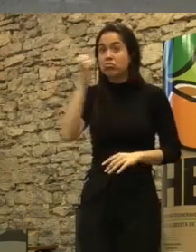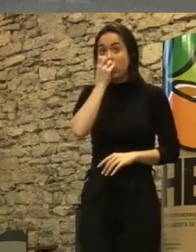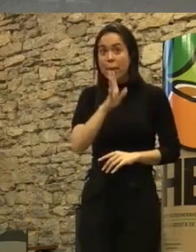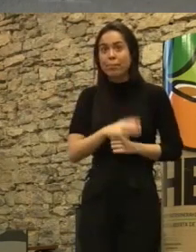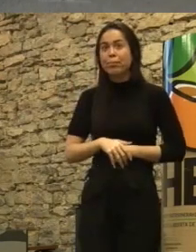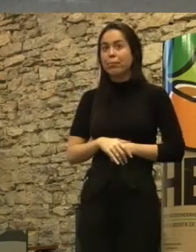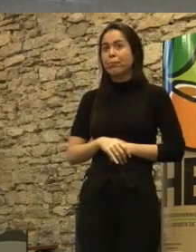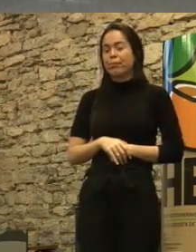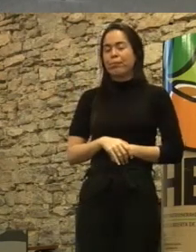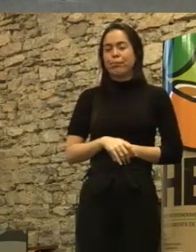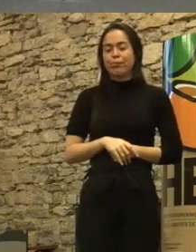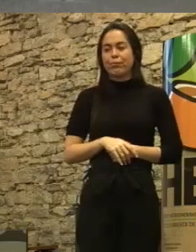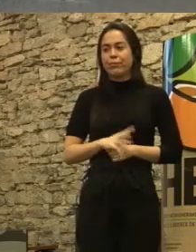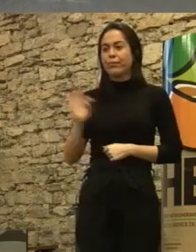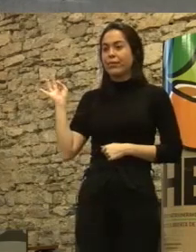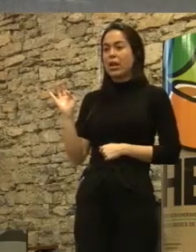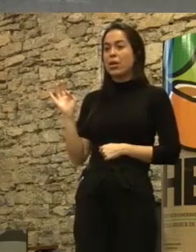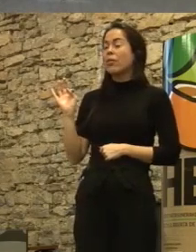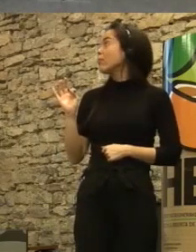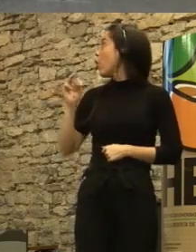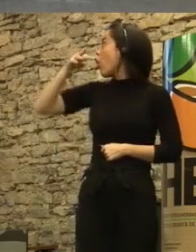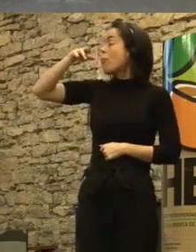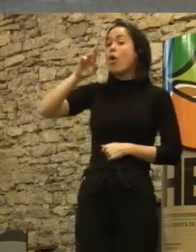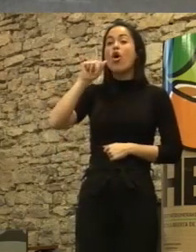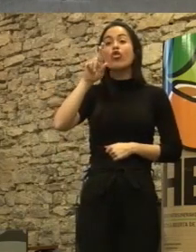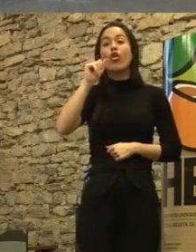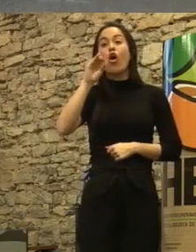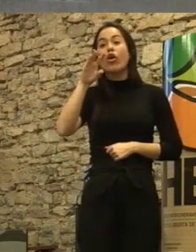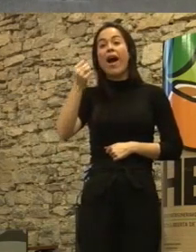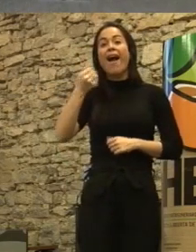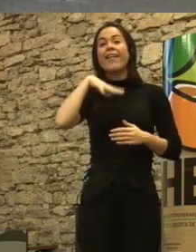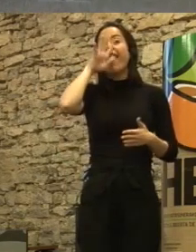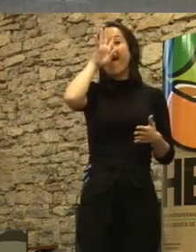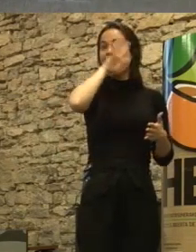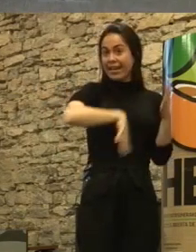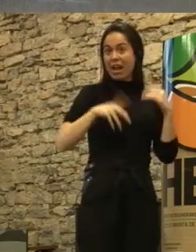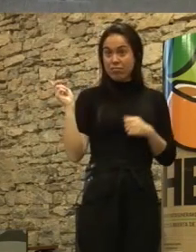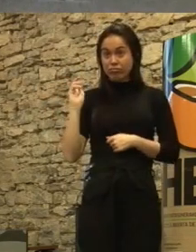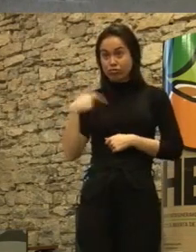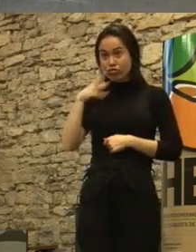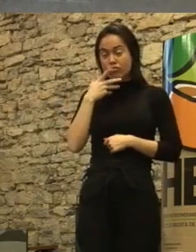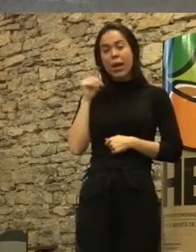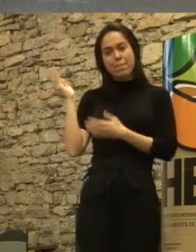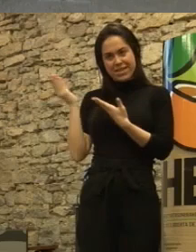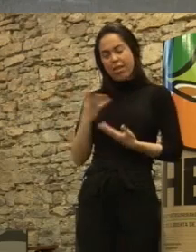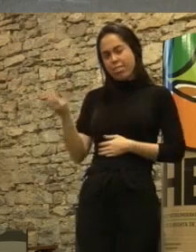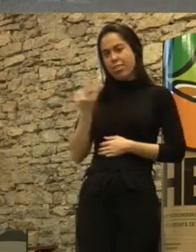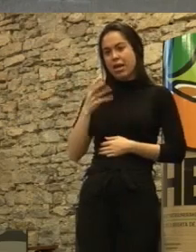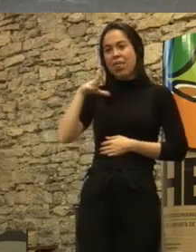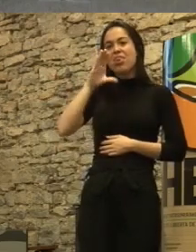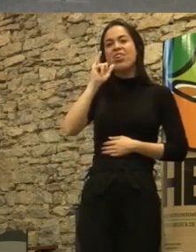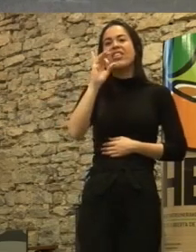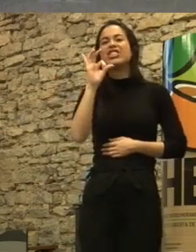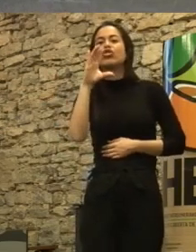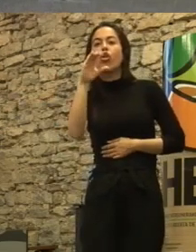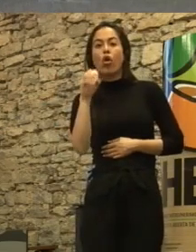Vale. Pues eso es Ramón Roca, un catalán. ¿Le conocéis? Deberíais de invitarle. Este tipo trabajaba en Cisco, tampoco